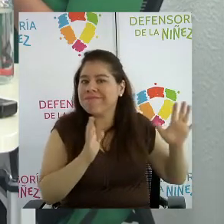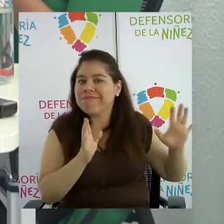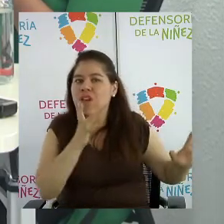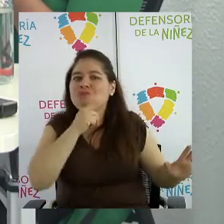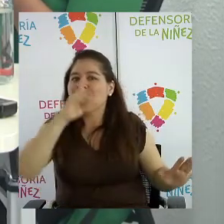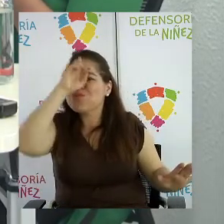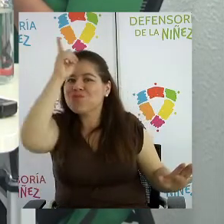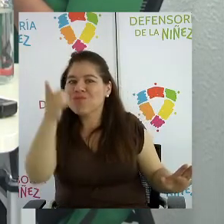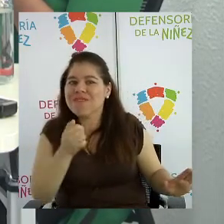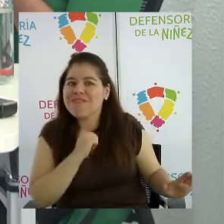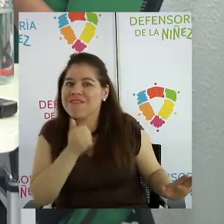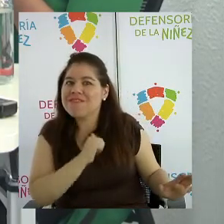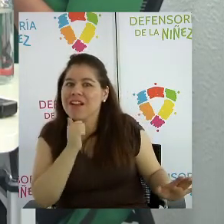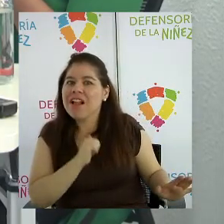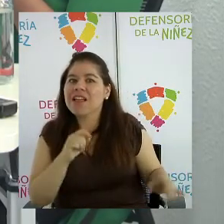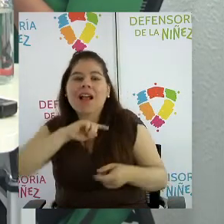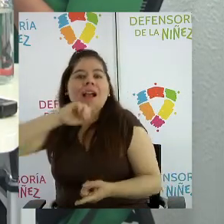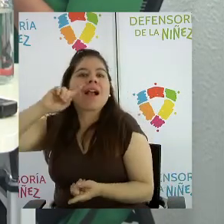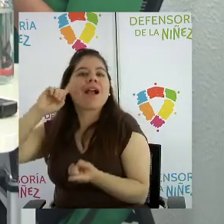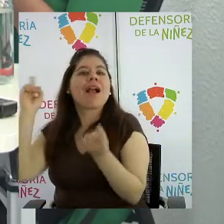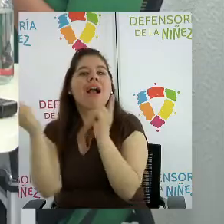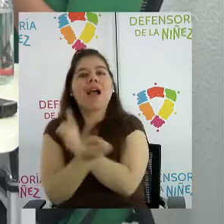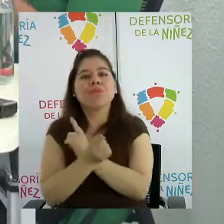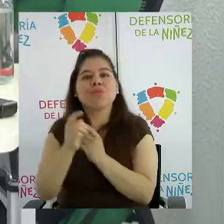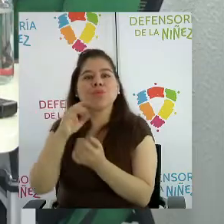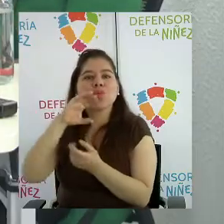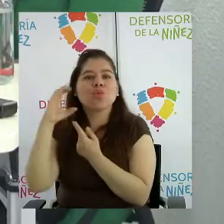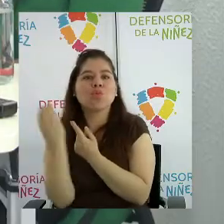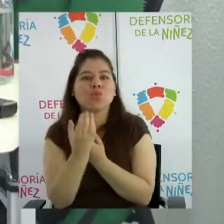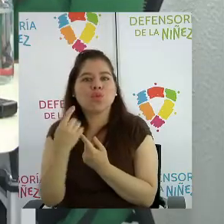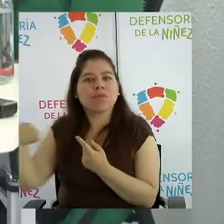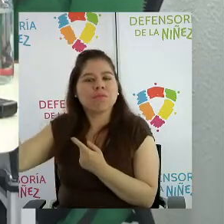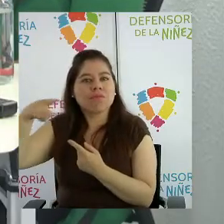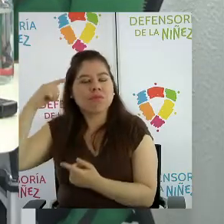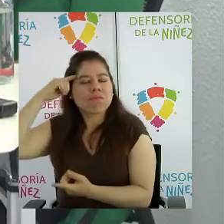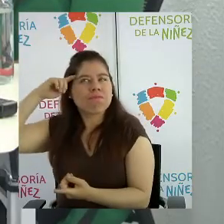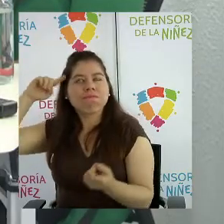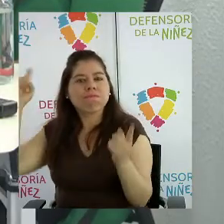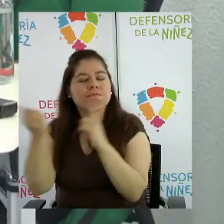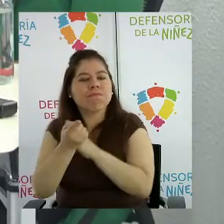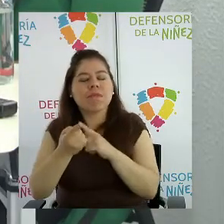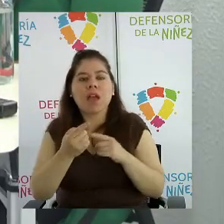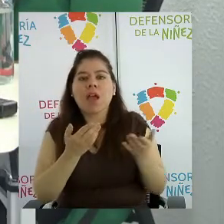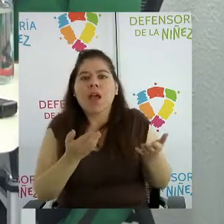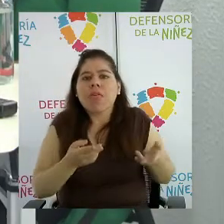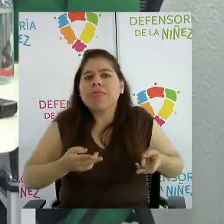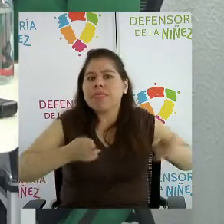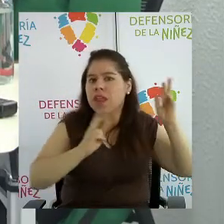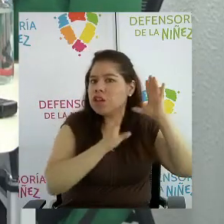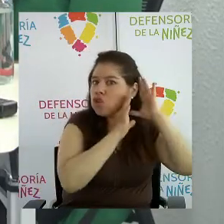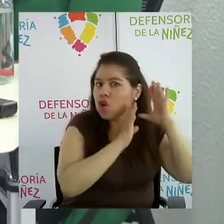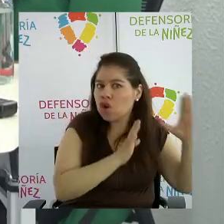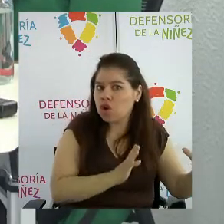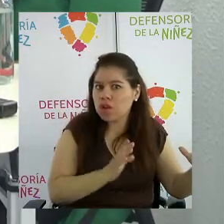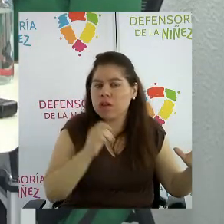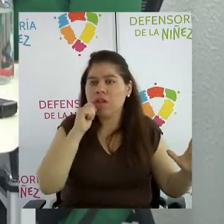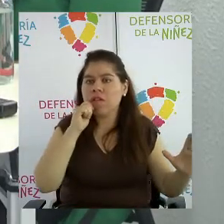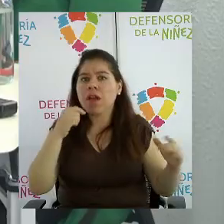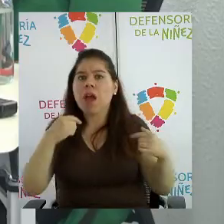cultural, amerita la convicción de que no tiene nada que ver el derecho a ser oído con dejar de lado la